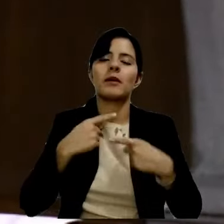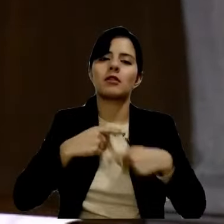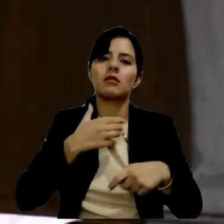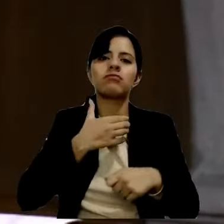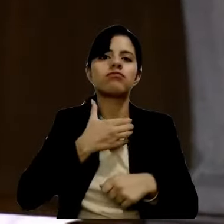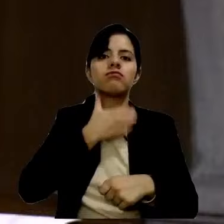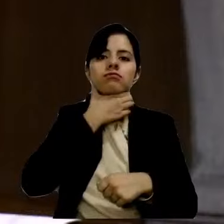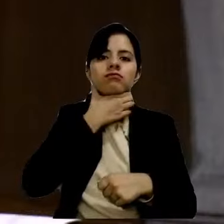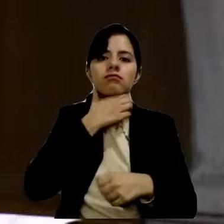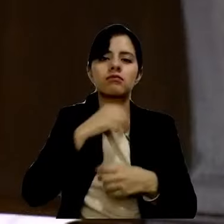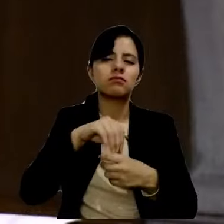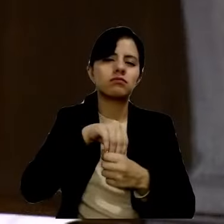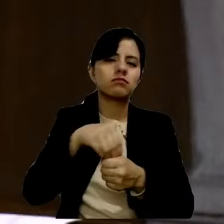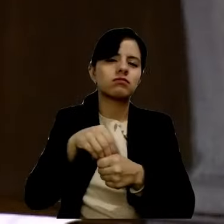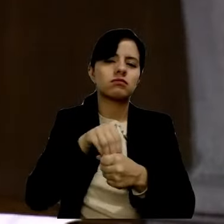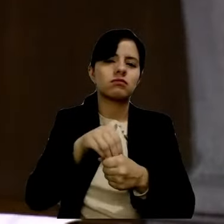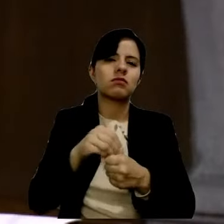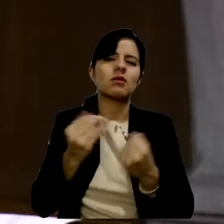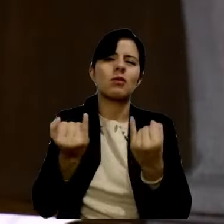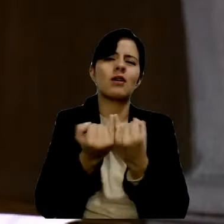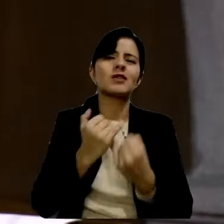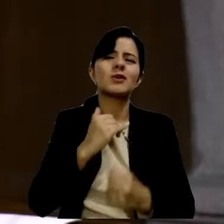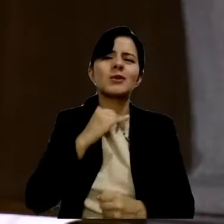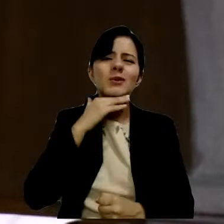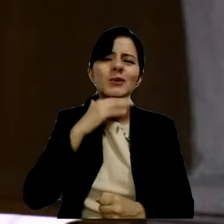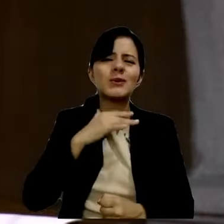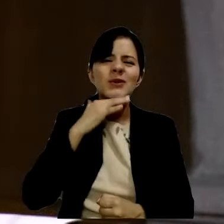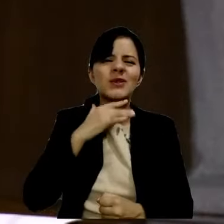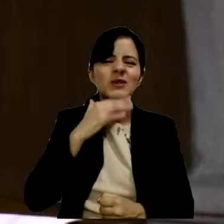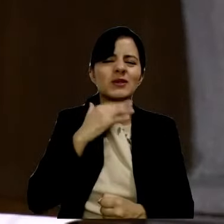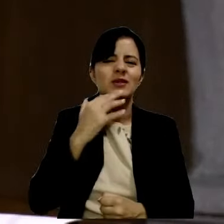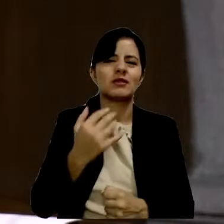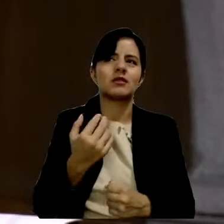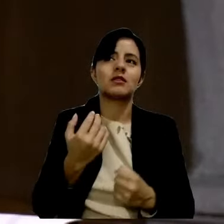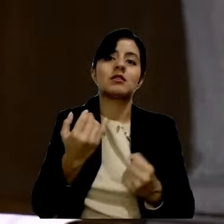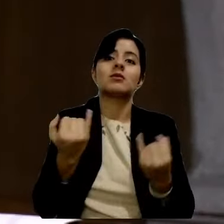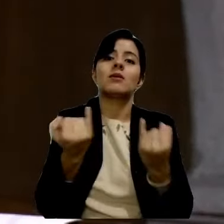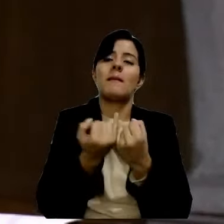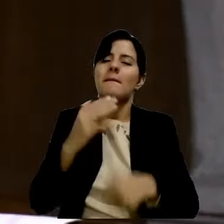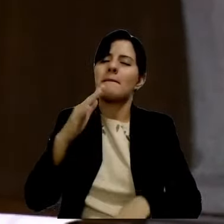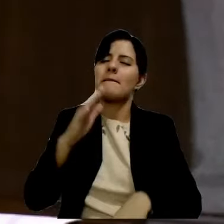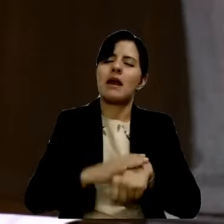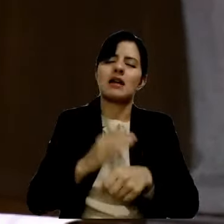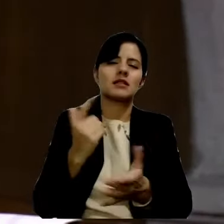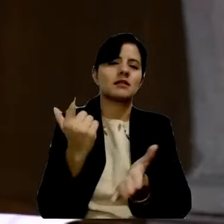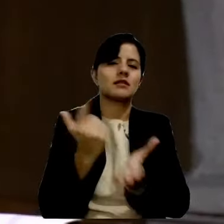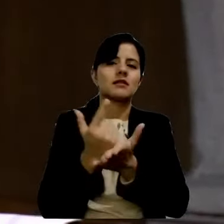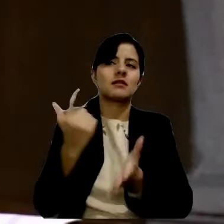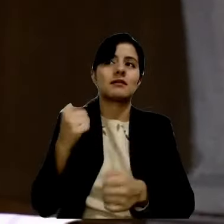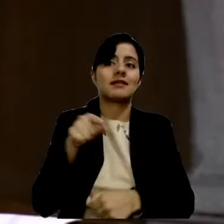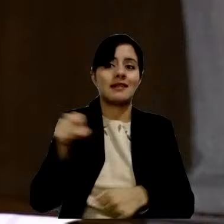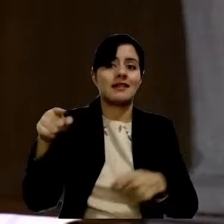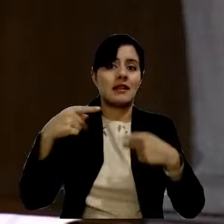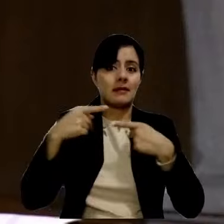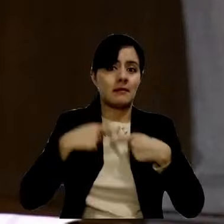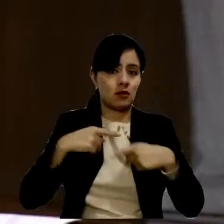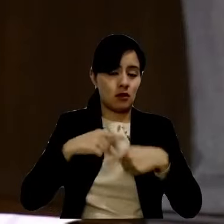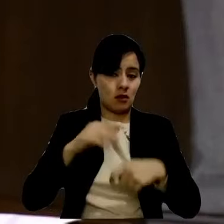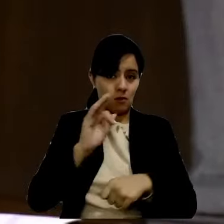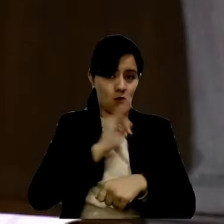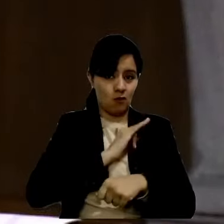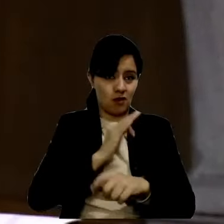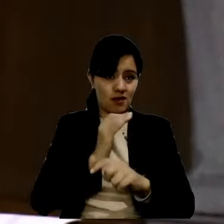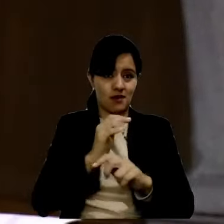ambiental y lo que es aún más grave la inseguridad para los usuarios en materia del sistema